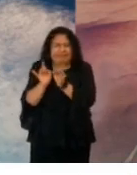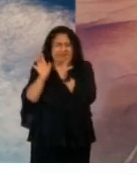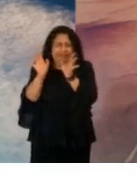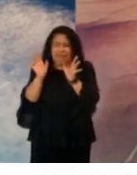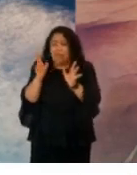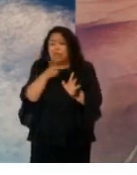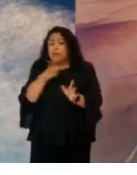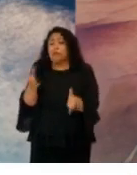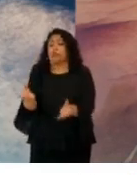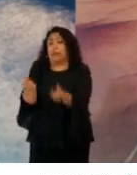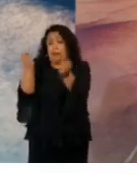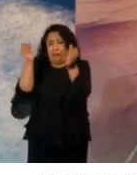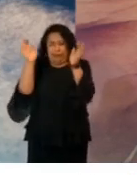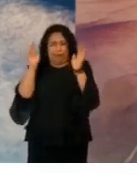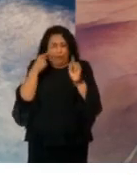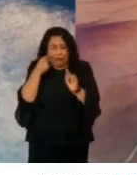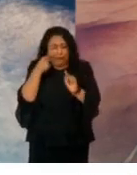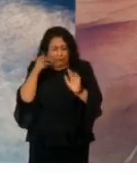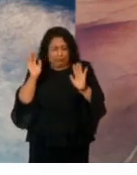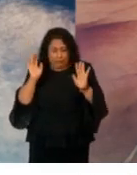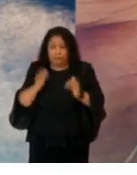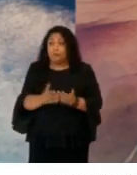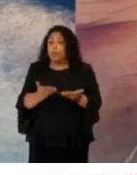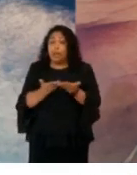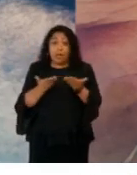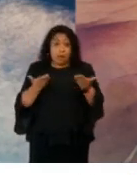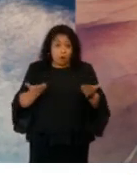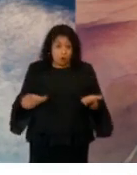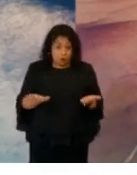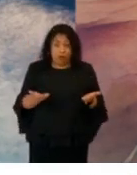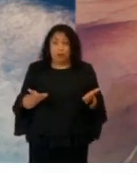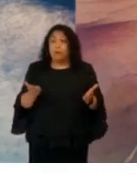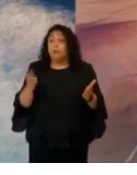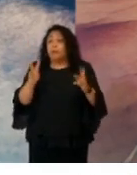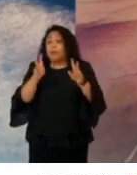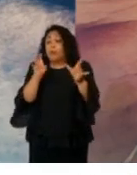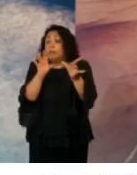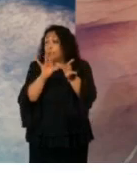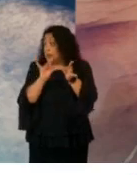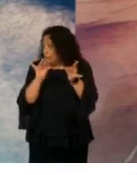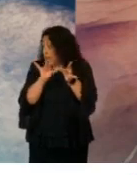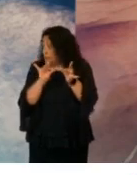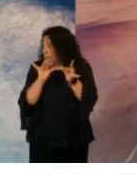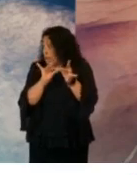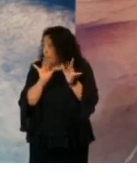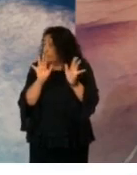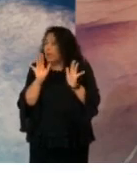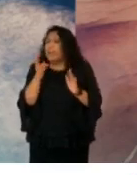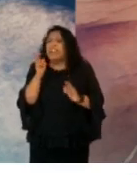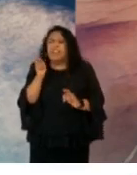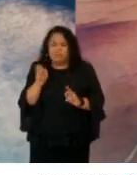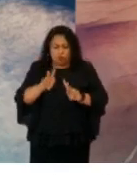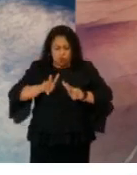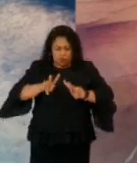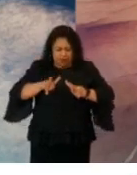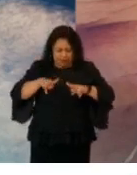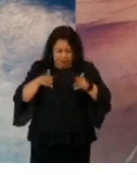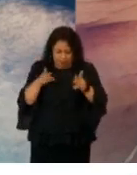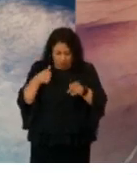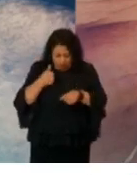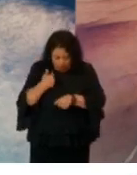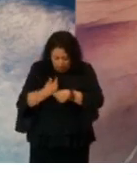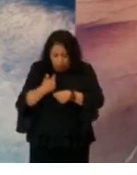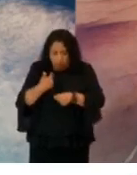de tengo que salvarlos, ¿no? Y ahora, cuando se habla de vulnerabilidad, creo que es la capacidad de darse cuenta de